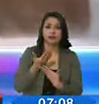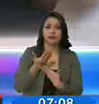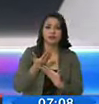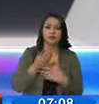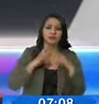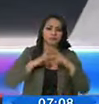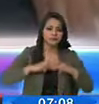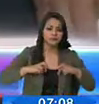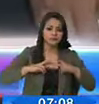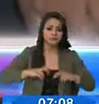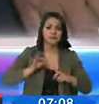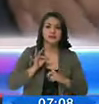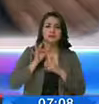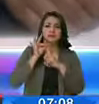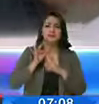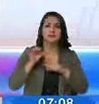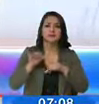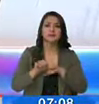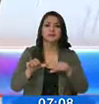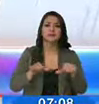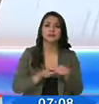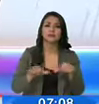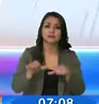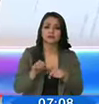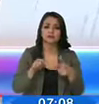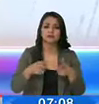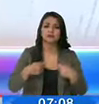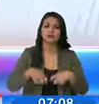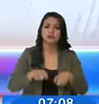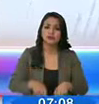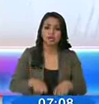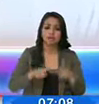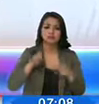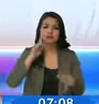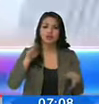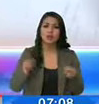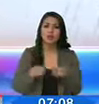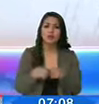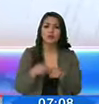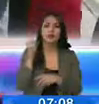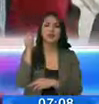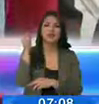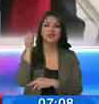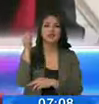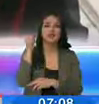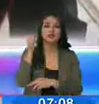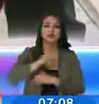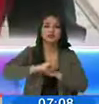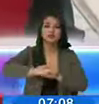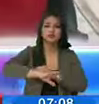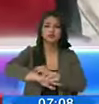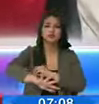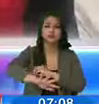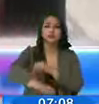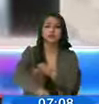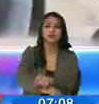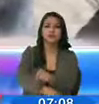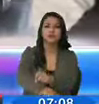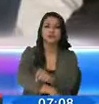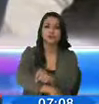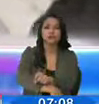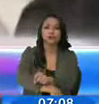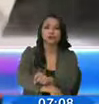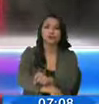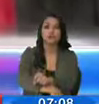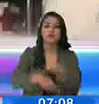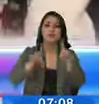especial efectuado a la administración, los contratos y convenios relacionados con los derechos de transmisión y retransmisión de los partidos de fútbol en